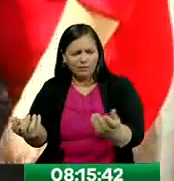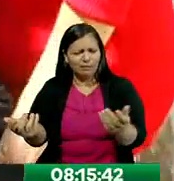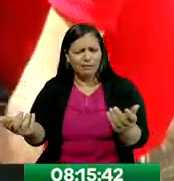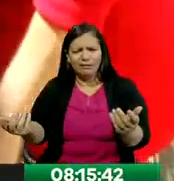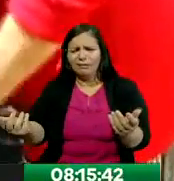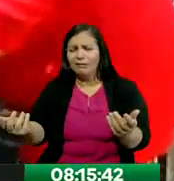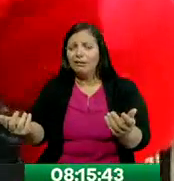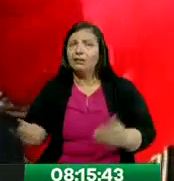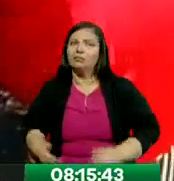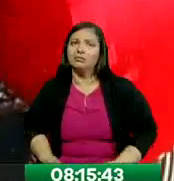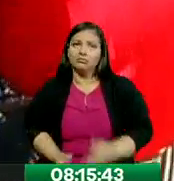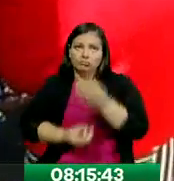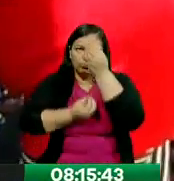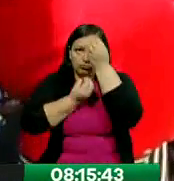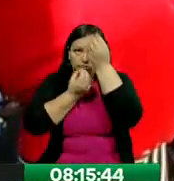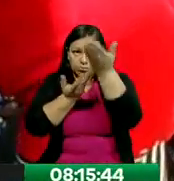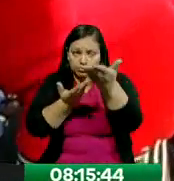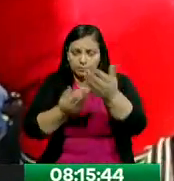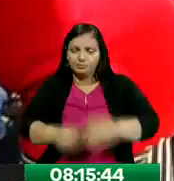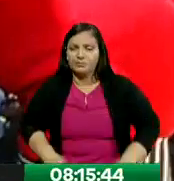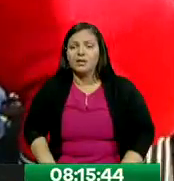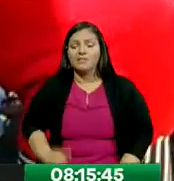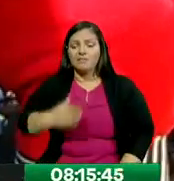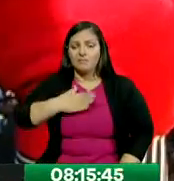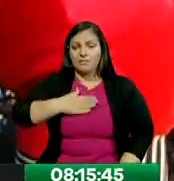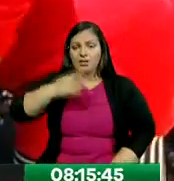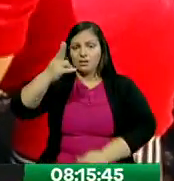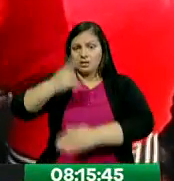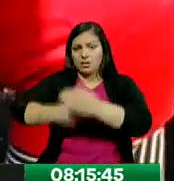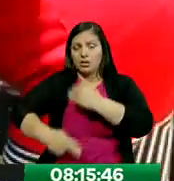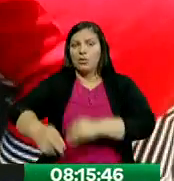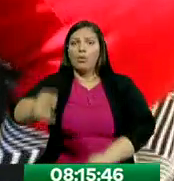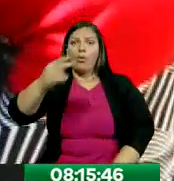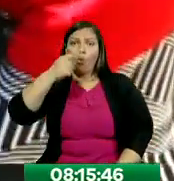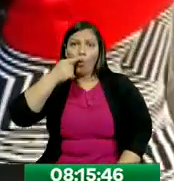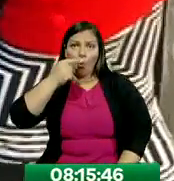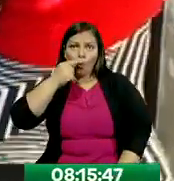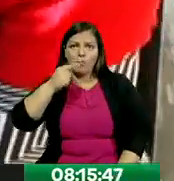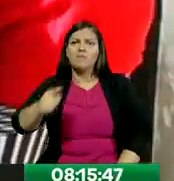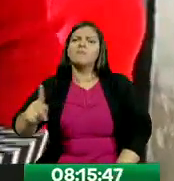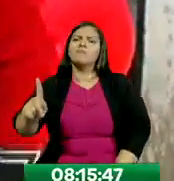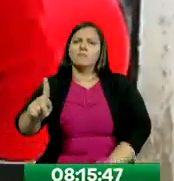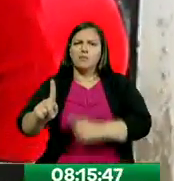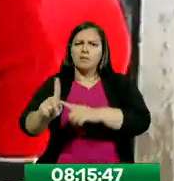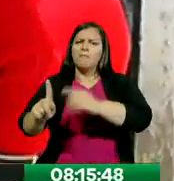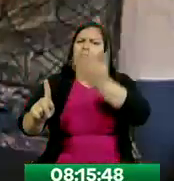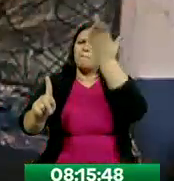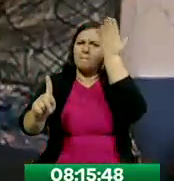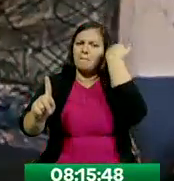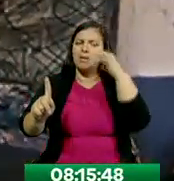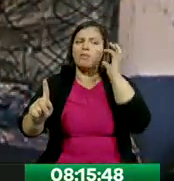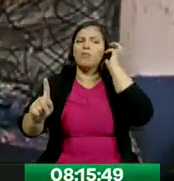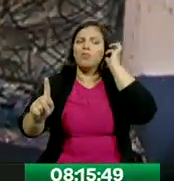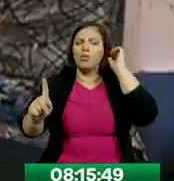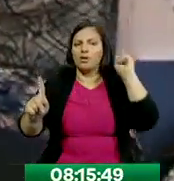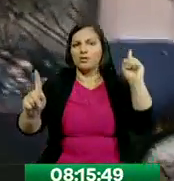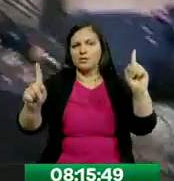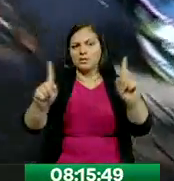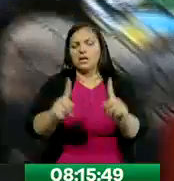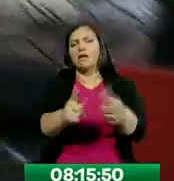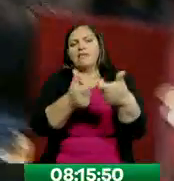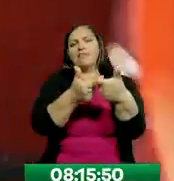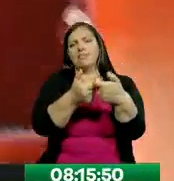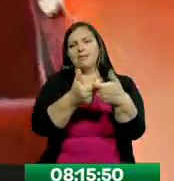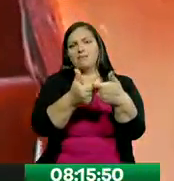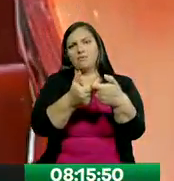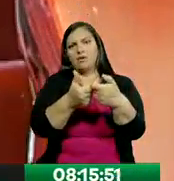Cuenta que una ex enamorada de su hijo llegó con botellas que contenían un líquido inflamable, ingresó con insultos y